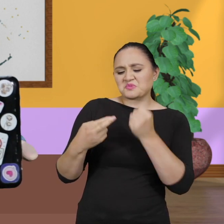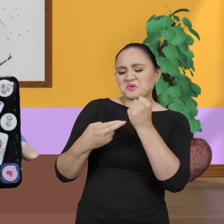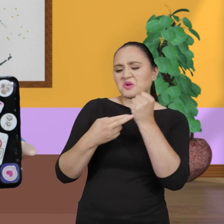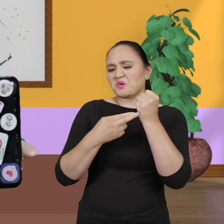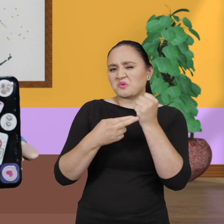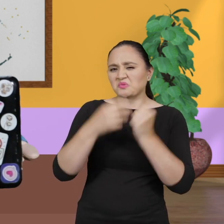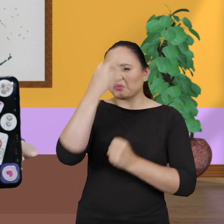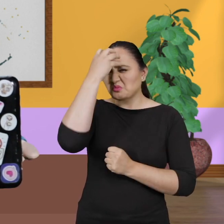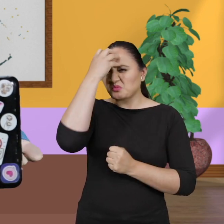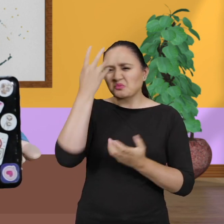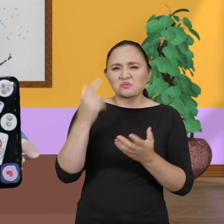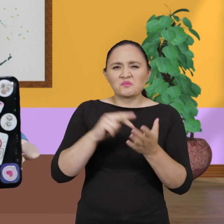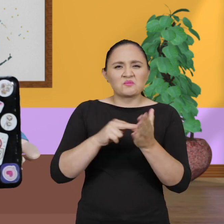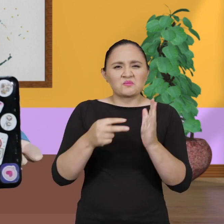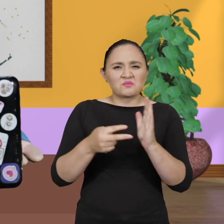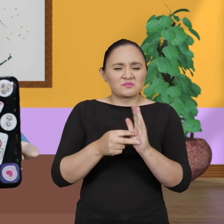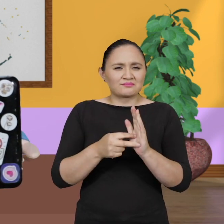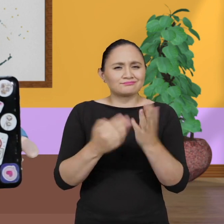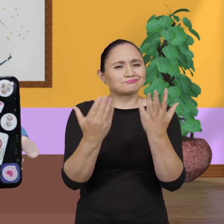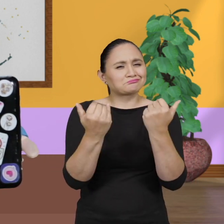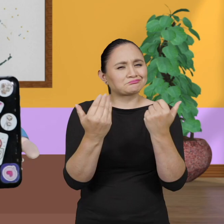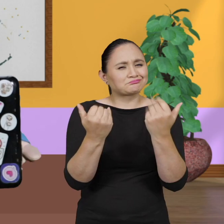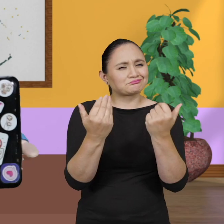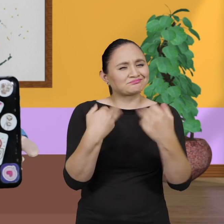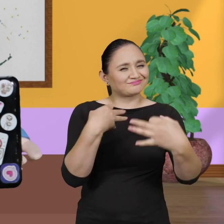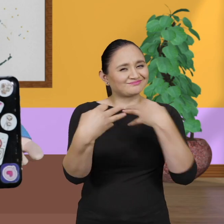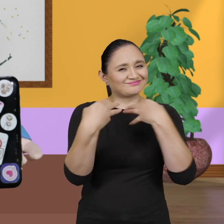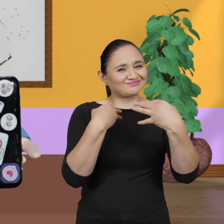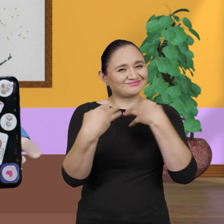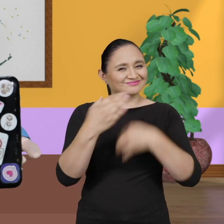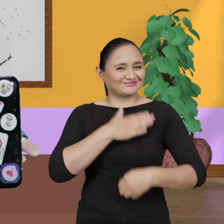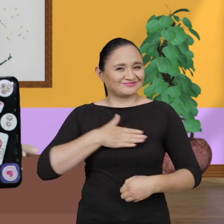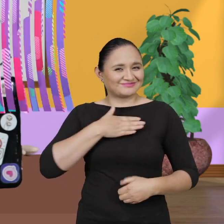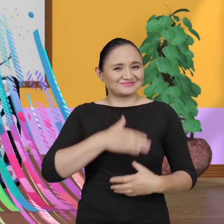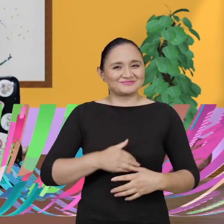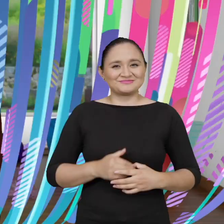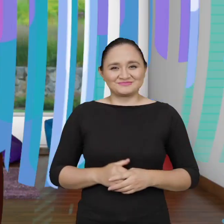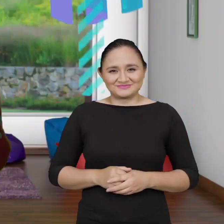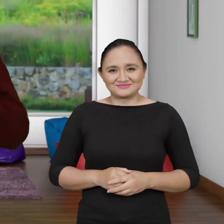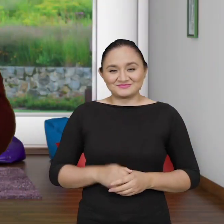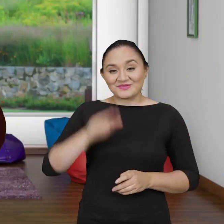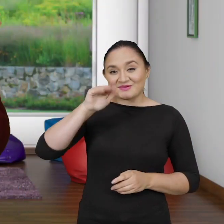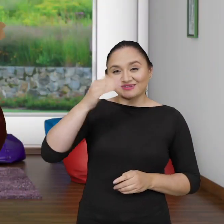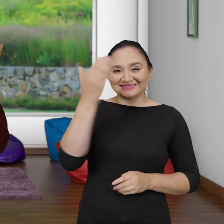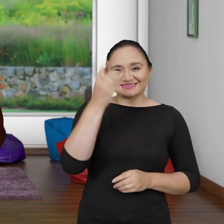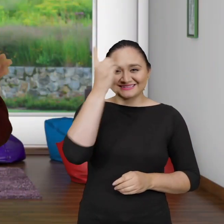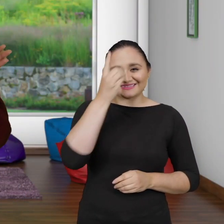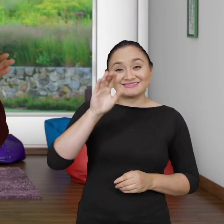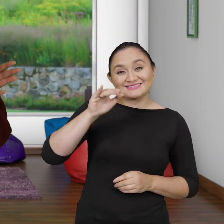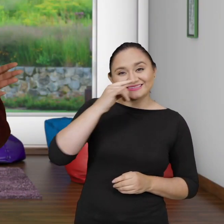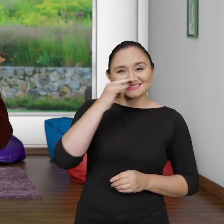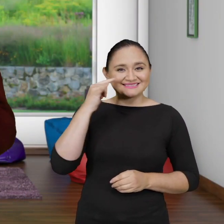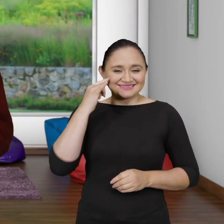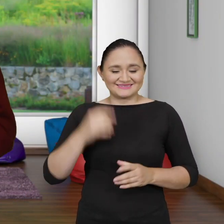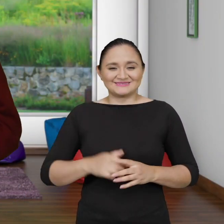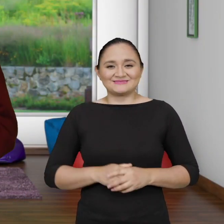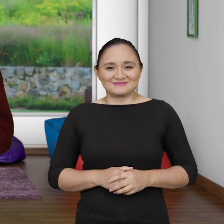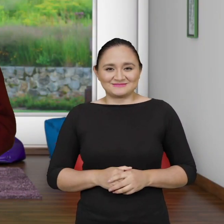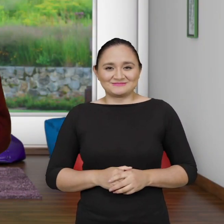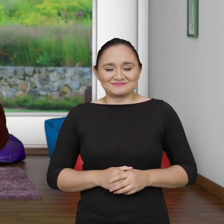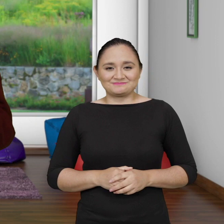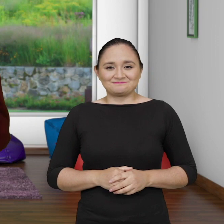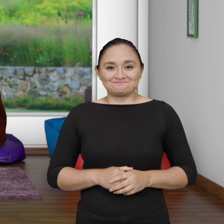un recurso educativo digital? Explíquenme, porfi. Hola, profe Diana. Hola, chicas y